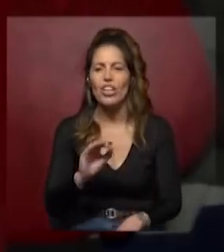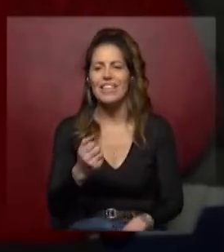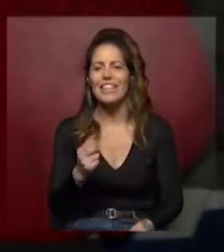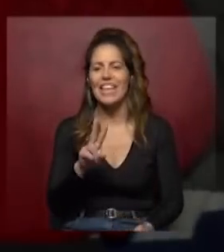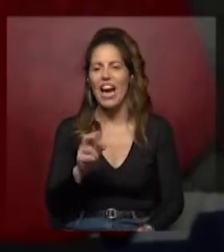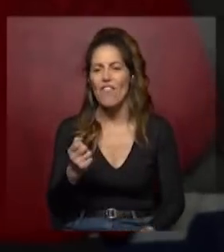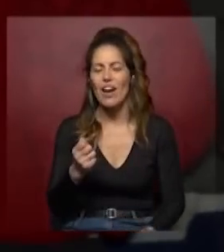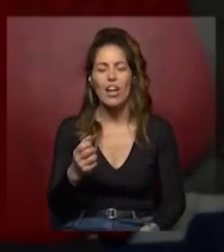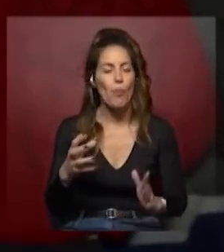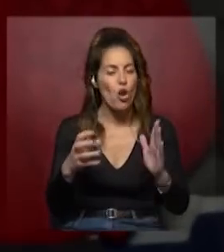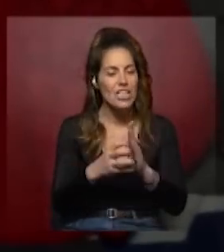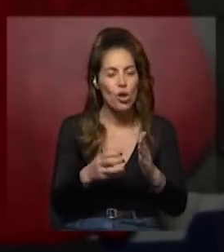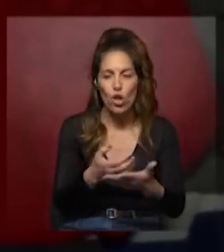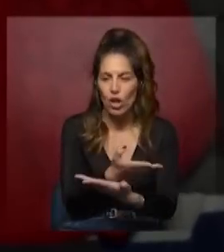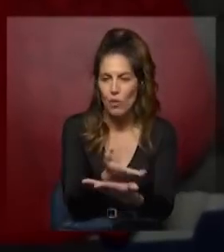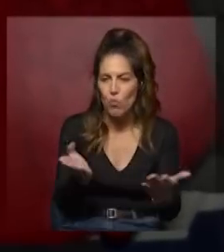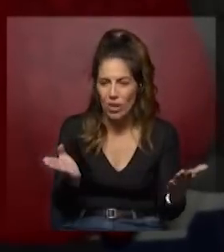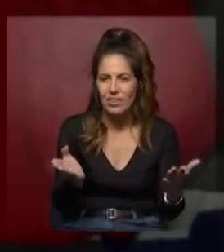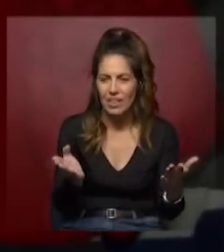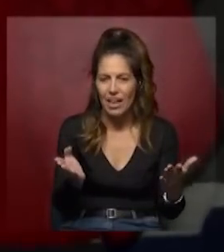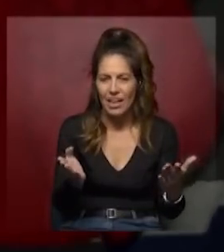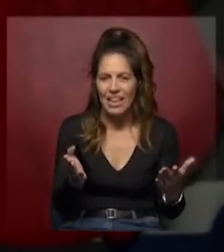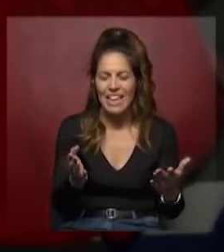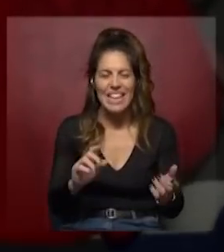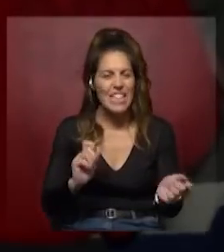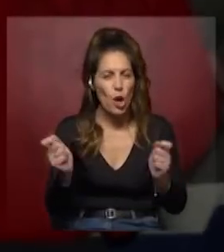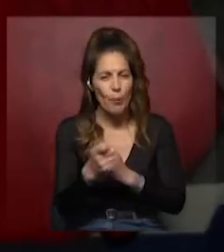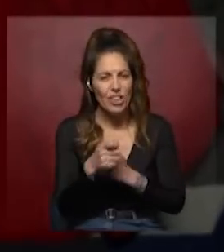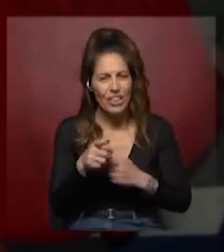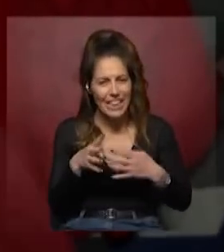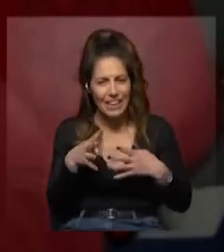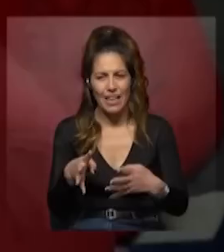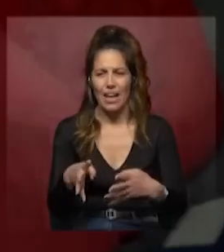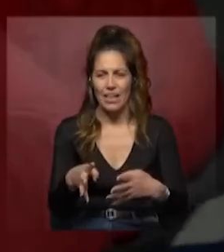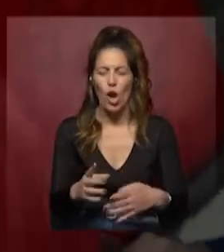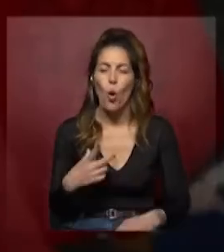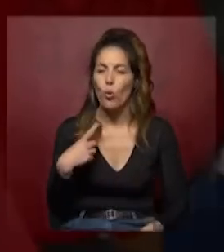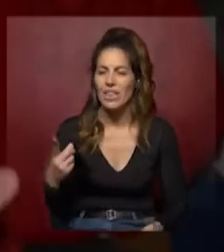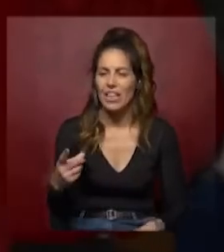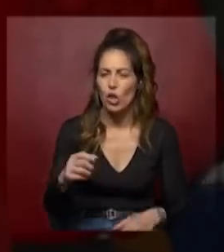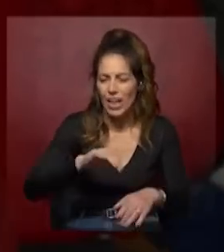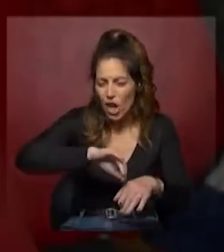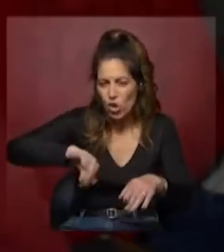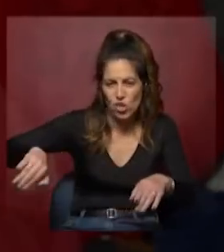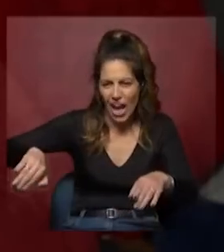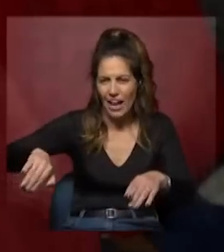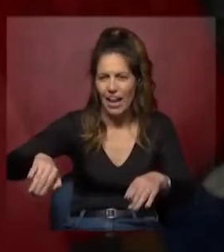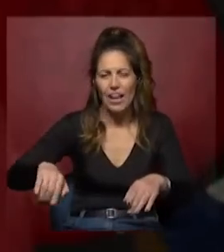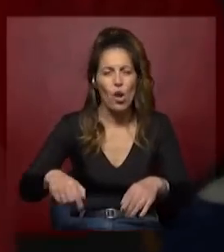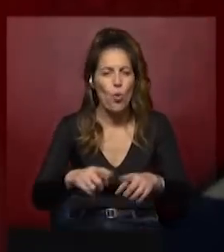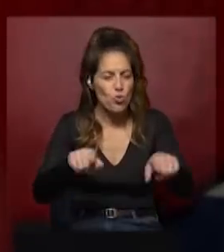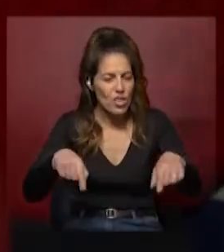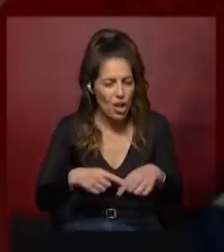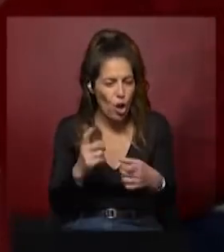el el icono que muestra eh En qué se convertido este ataque no un director que lo sacan gratuitamente un salón